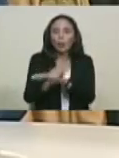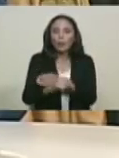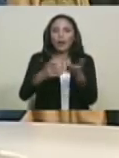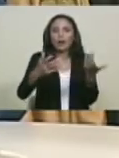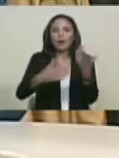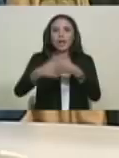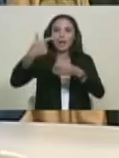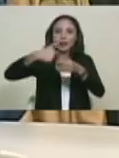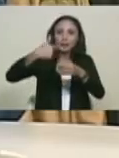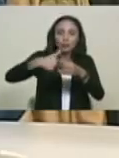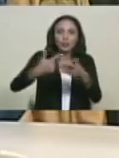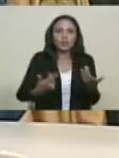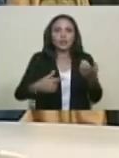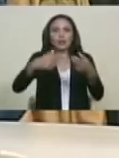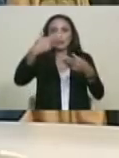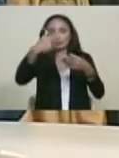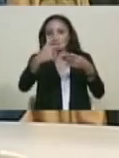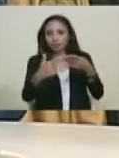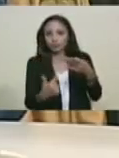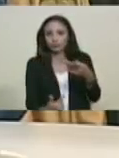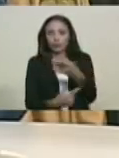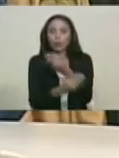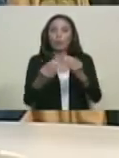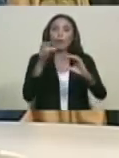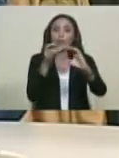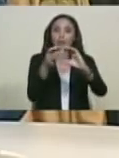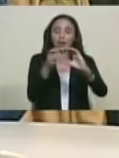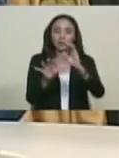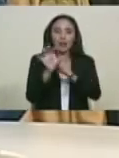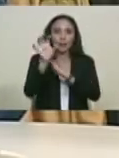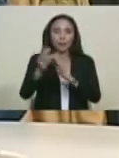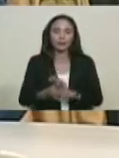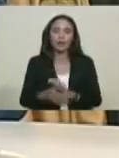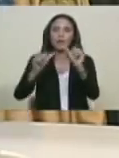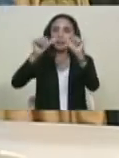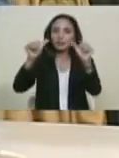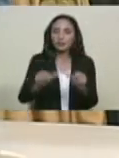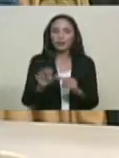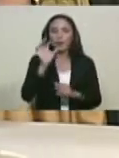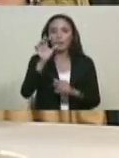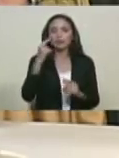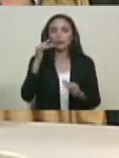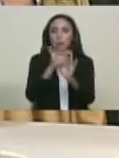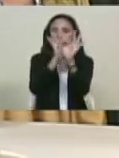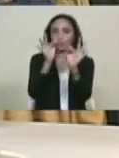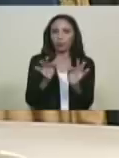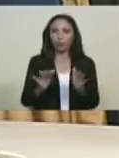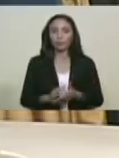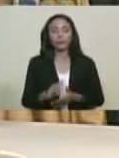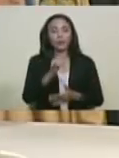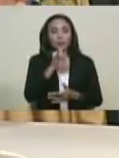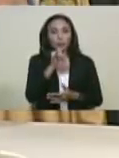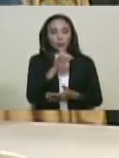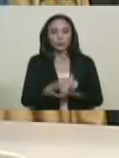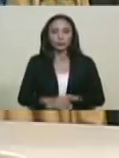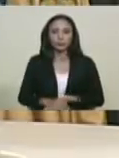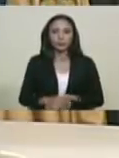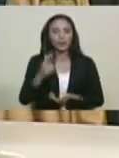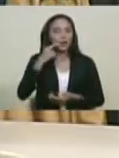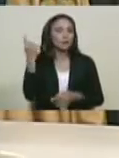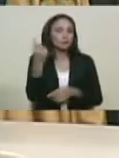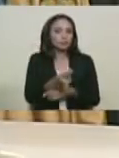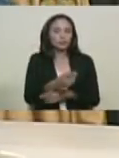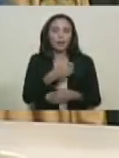internos a través del carné de la patria y del sistema patrio anunció tajante